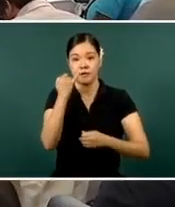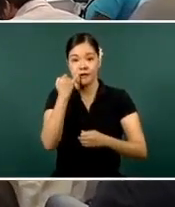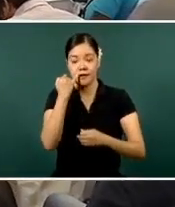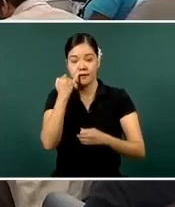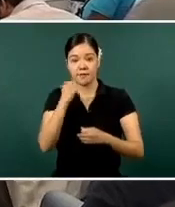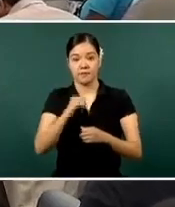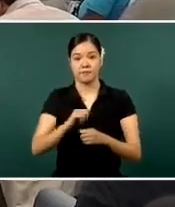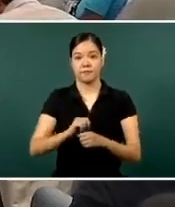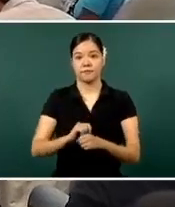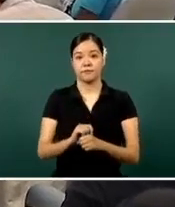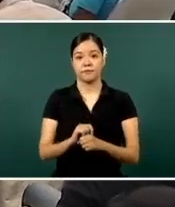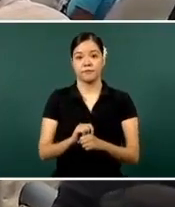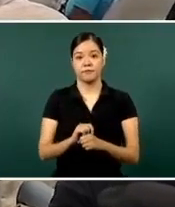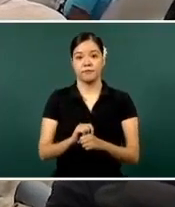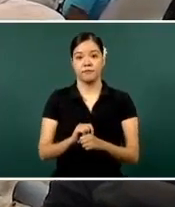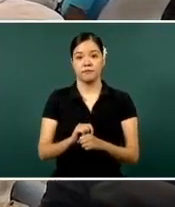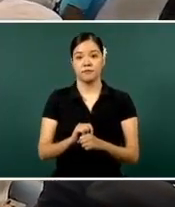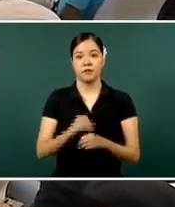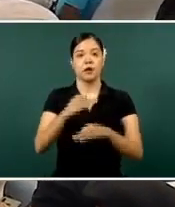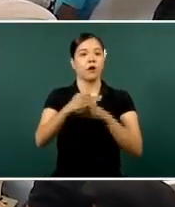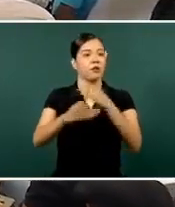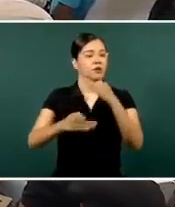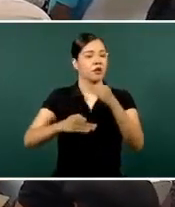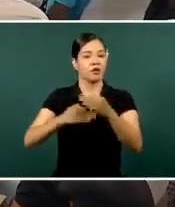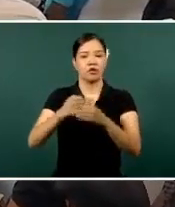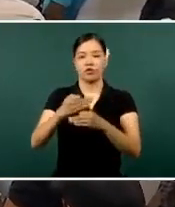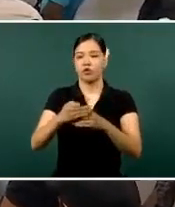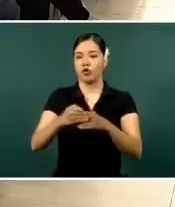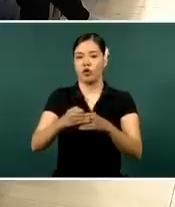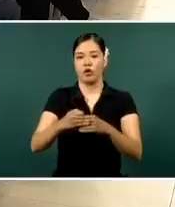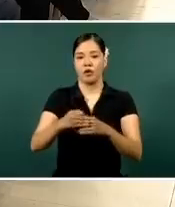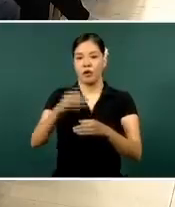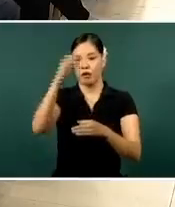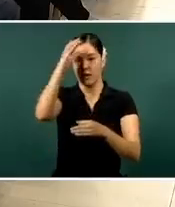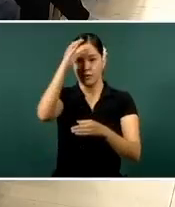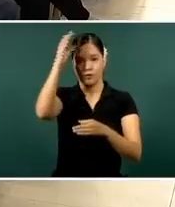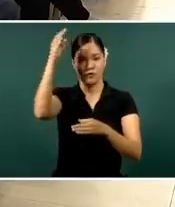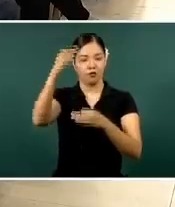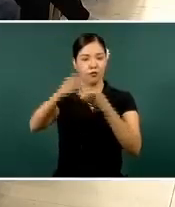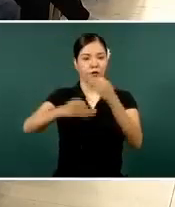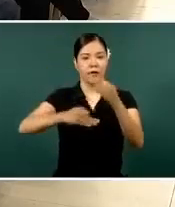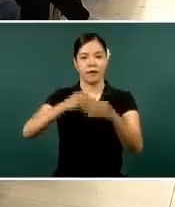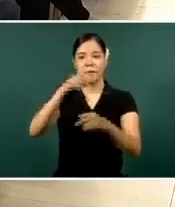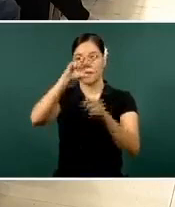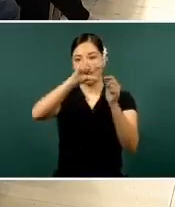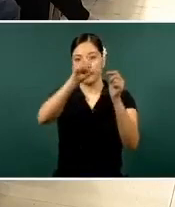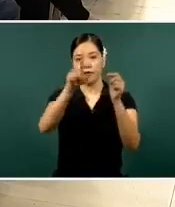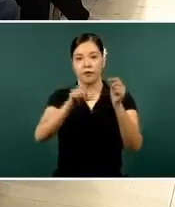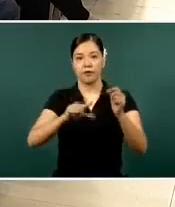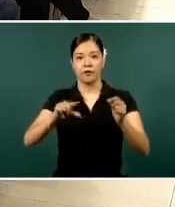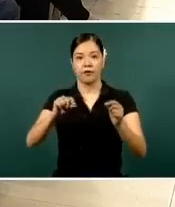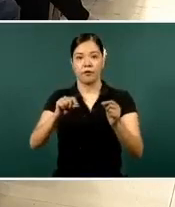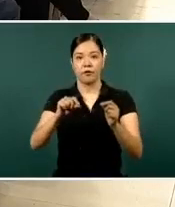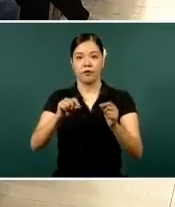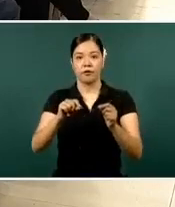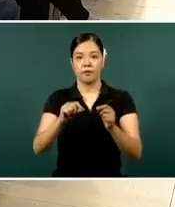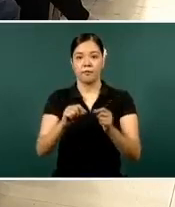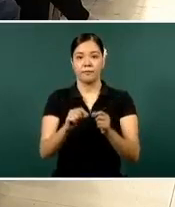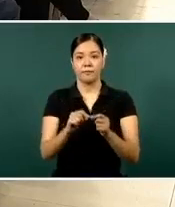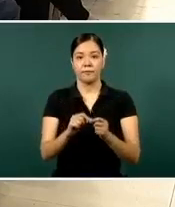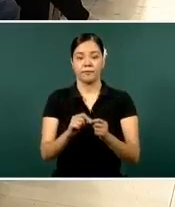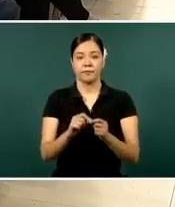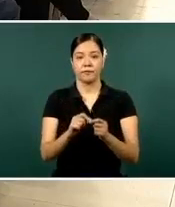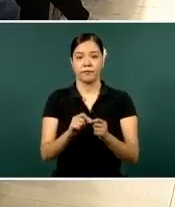de todas las culturas de México. Va